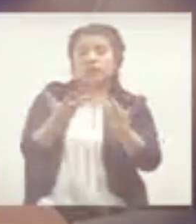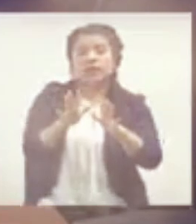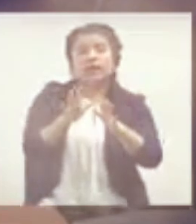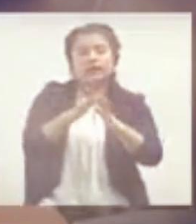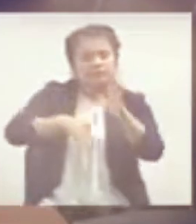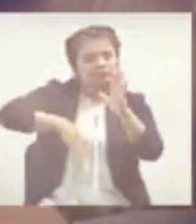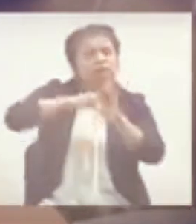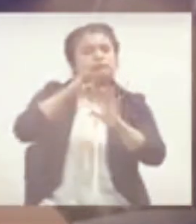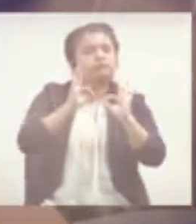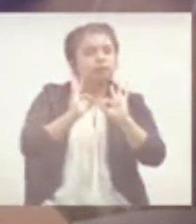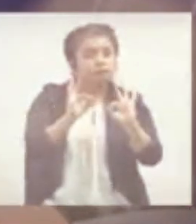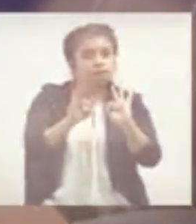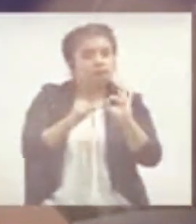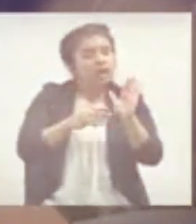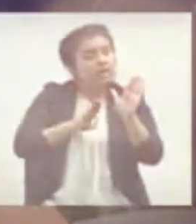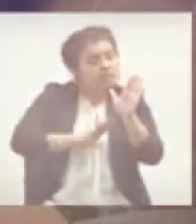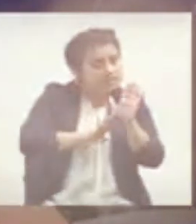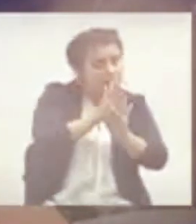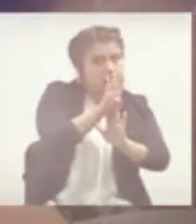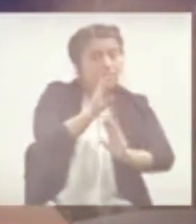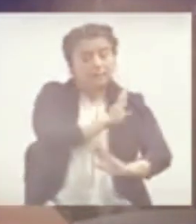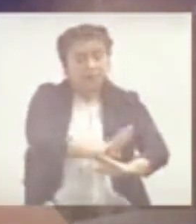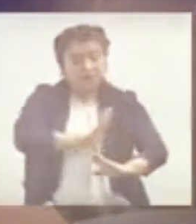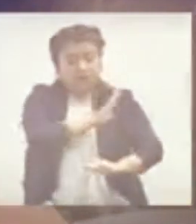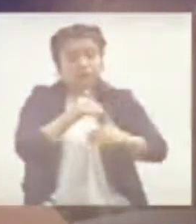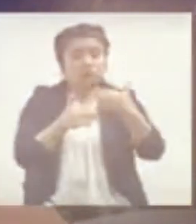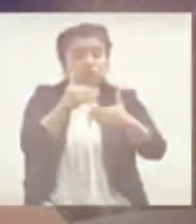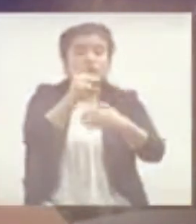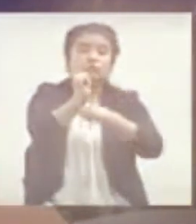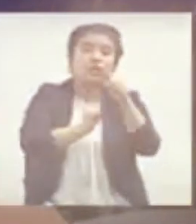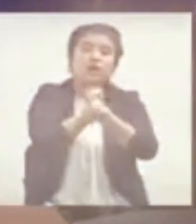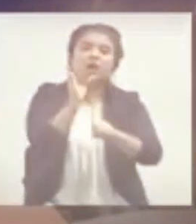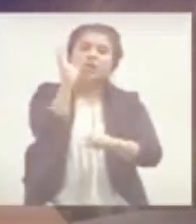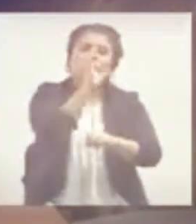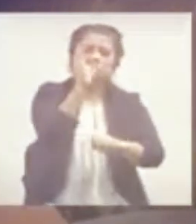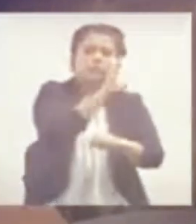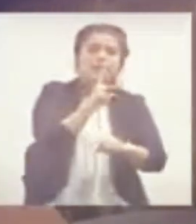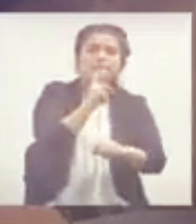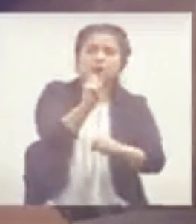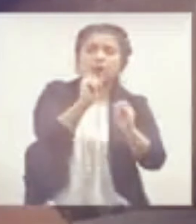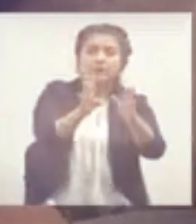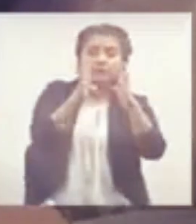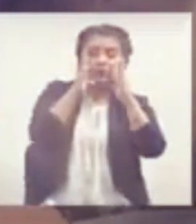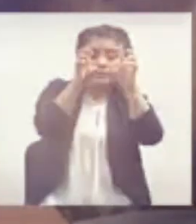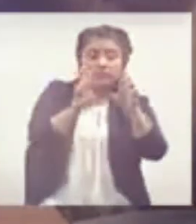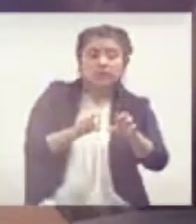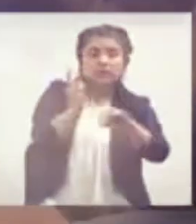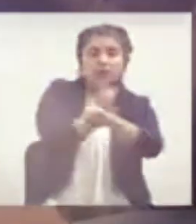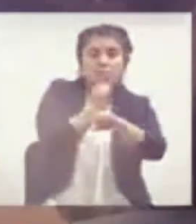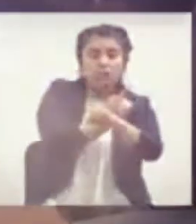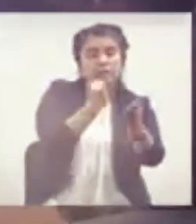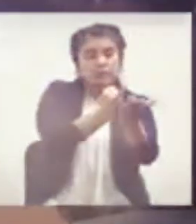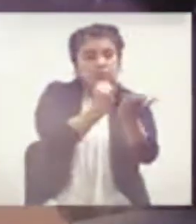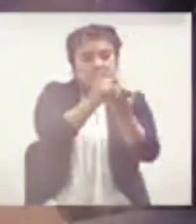enriquecedora y proactiva a lo largo de los años con propuestas concretas que buscan mejorar la atención de los usuarios de la institución y de